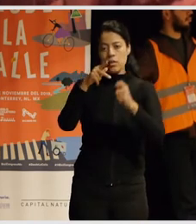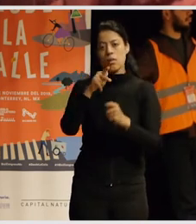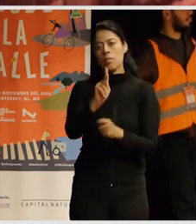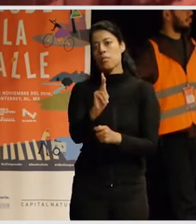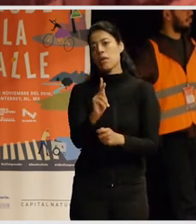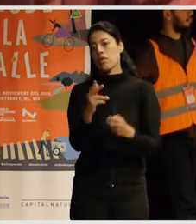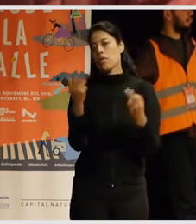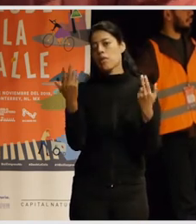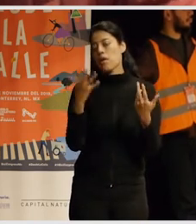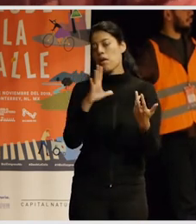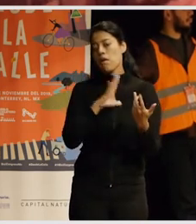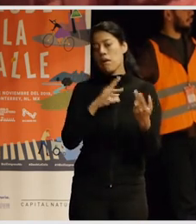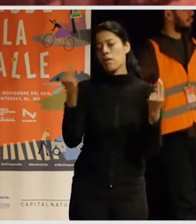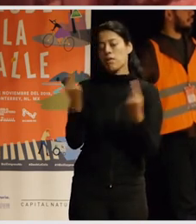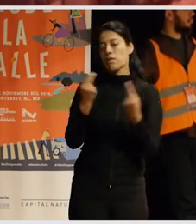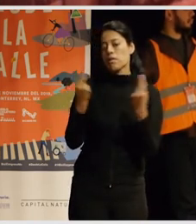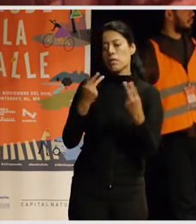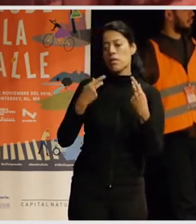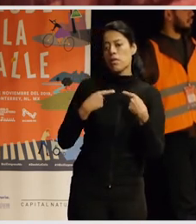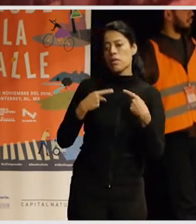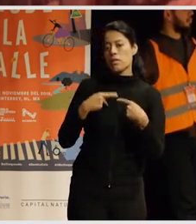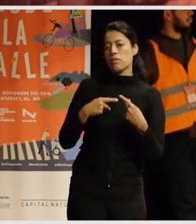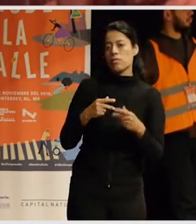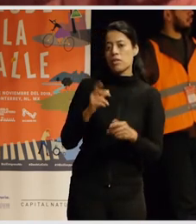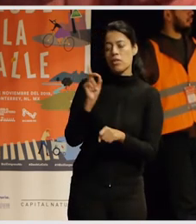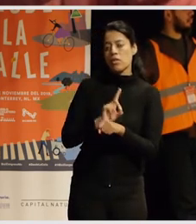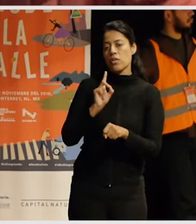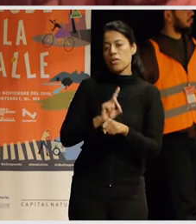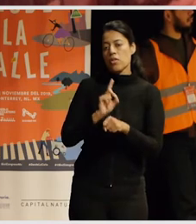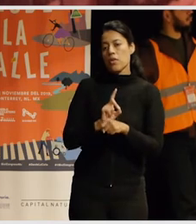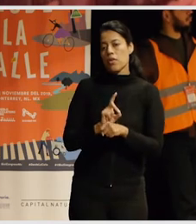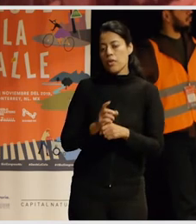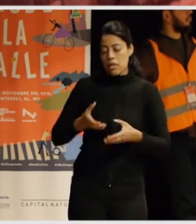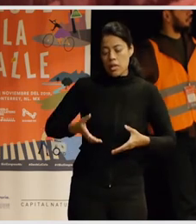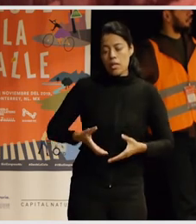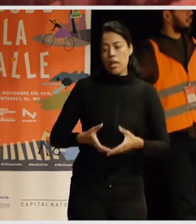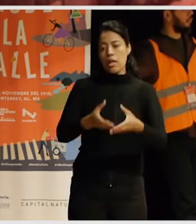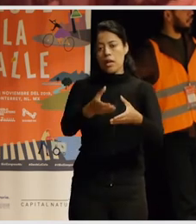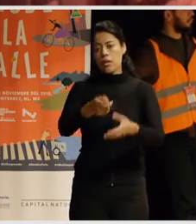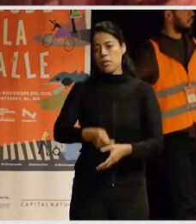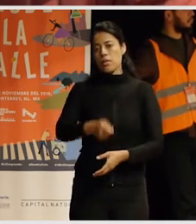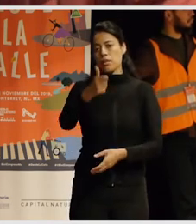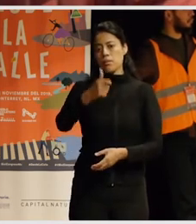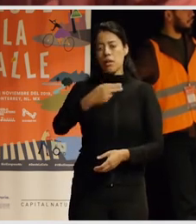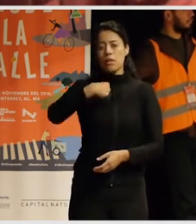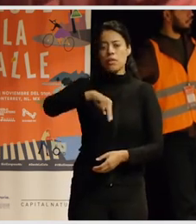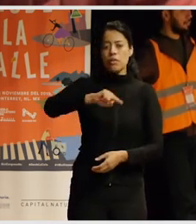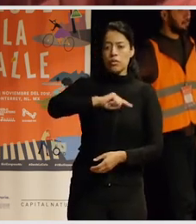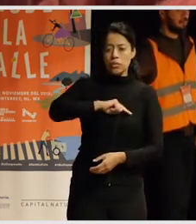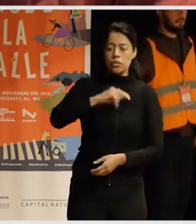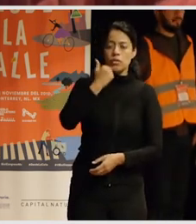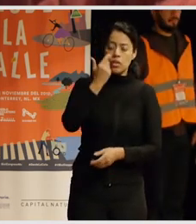necesidad de la gente que anda en bicicleta no lo toca incluso la calle principal donde nosotros pretendemos que sea